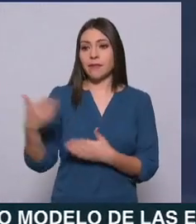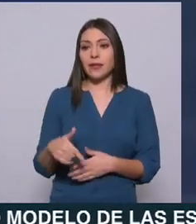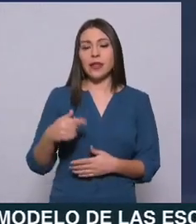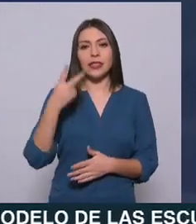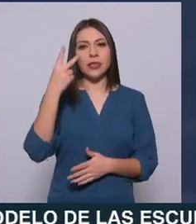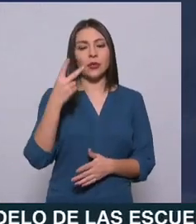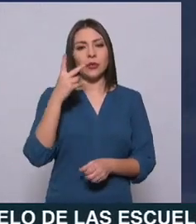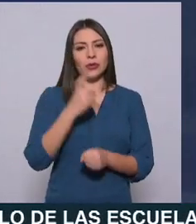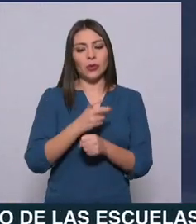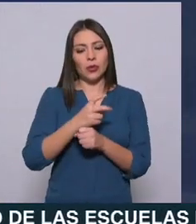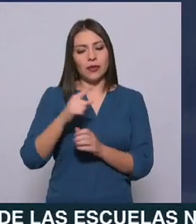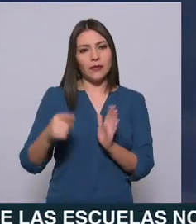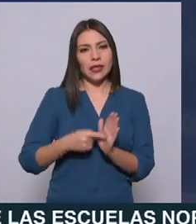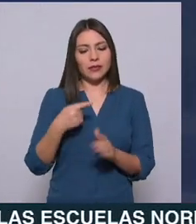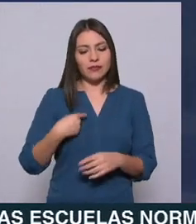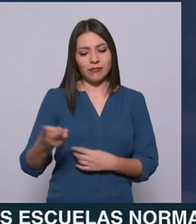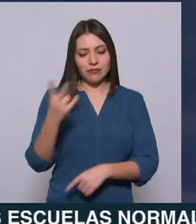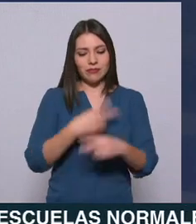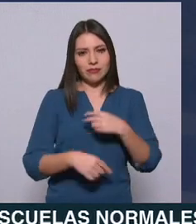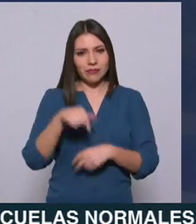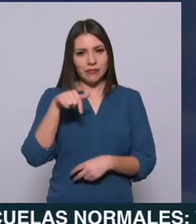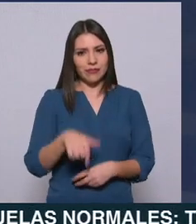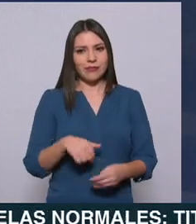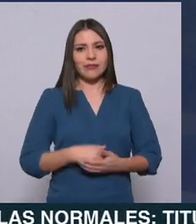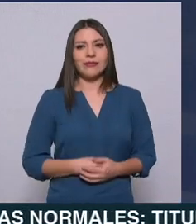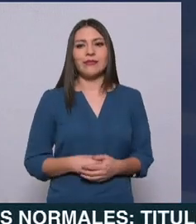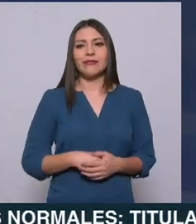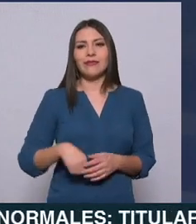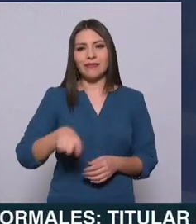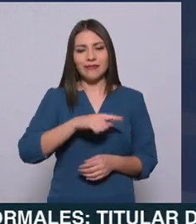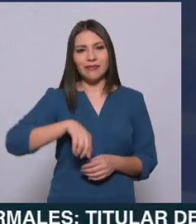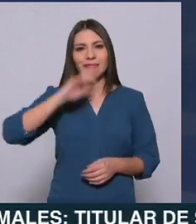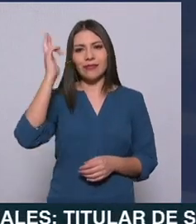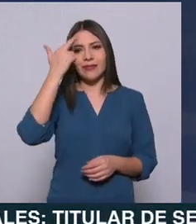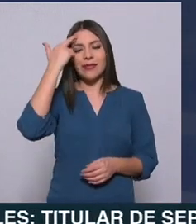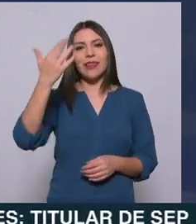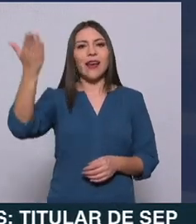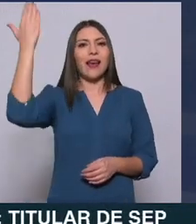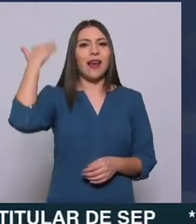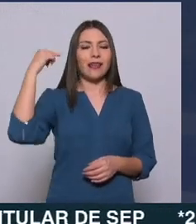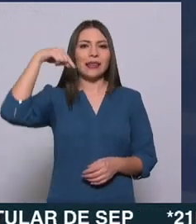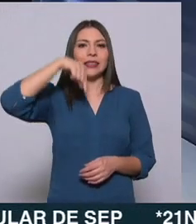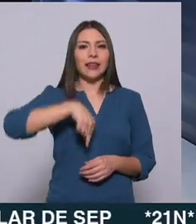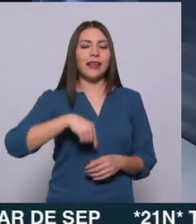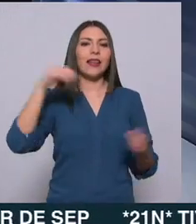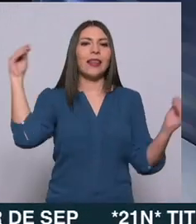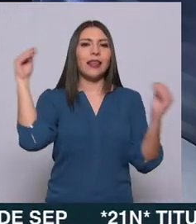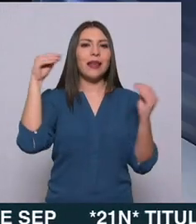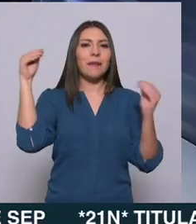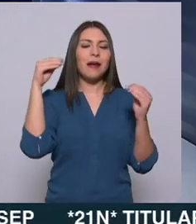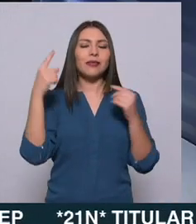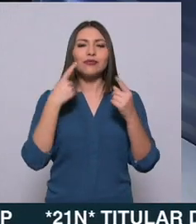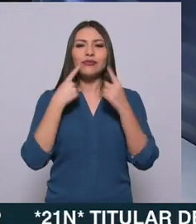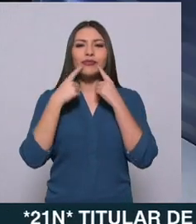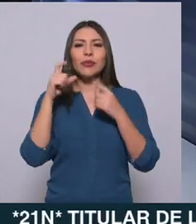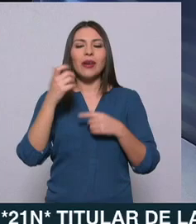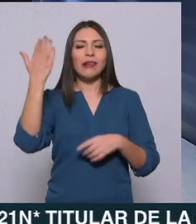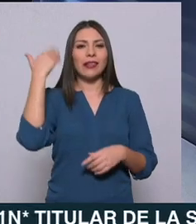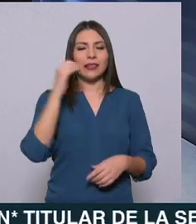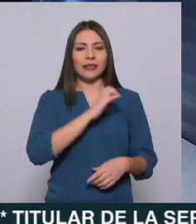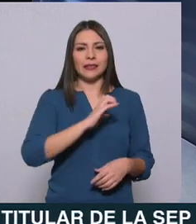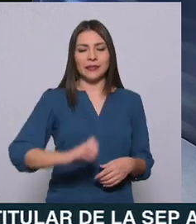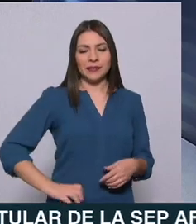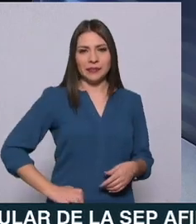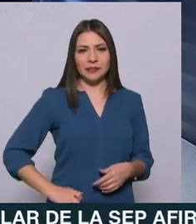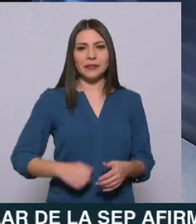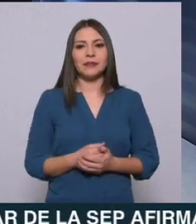canal. Así es, recuerdo Muchas que gracias. aquí su debate se realizó. Tuvimos el debate, Sí. efectivamente. Diputada, en materia de educación, hoy es un día importante, hoy